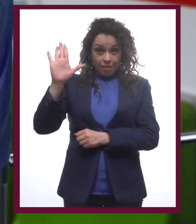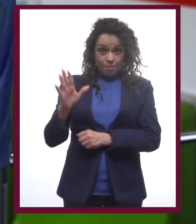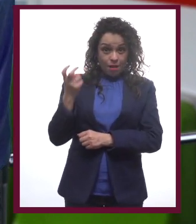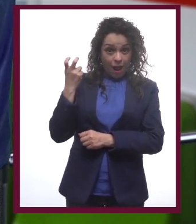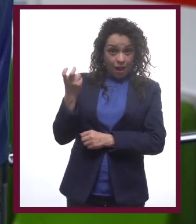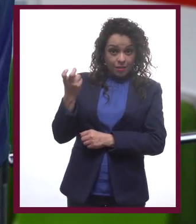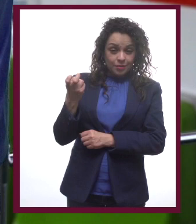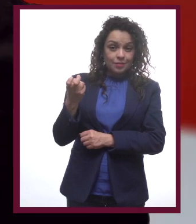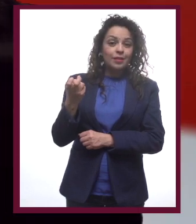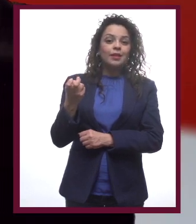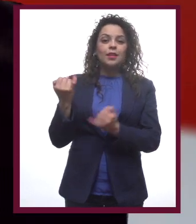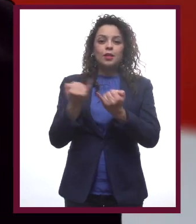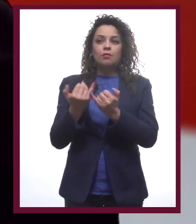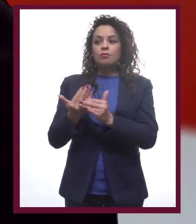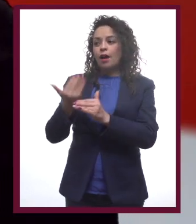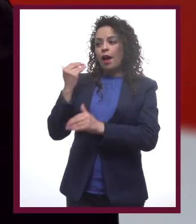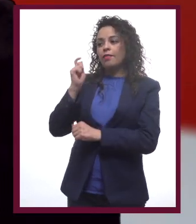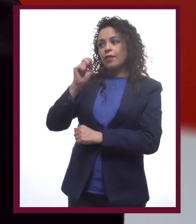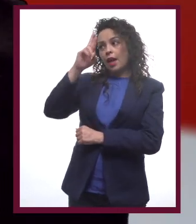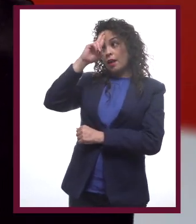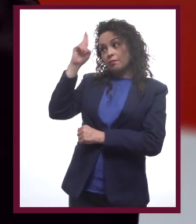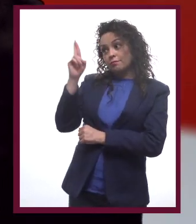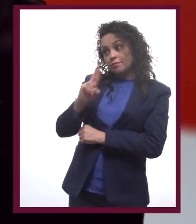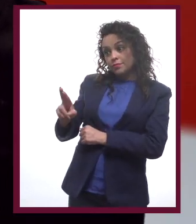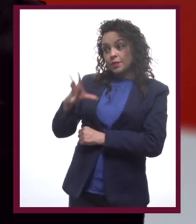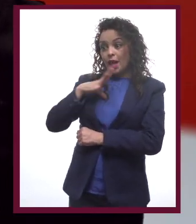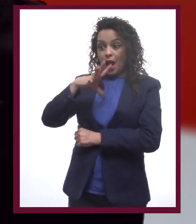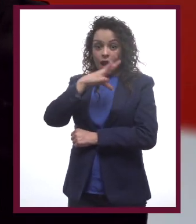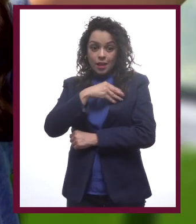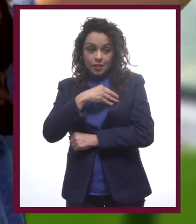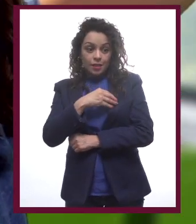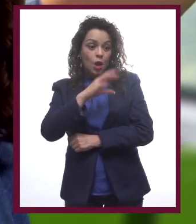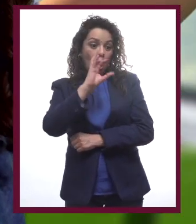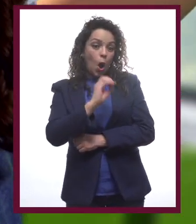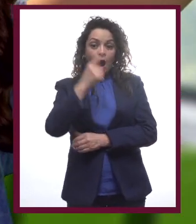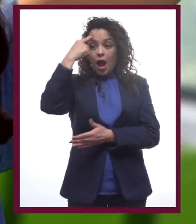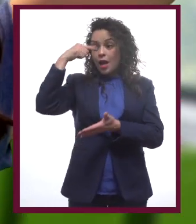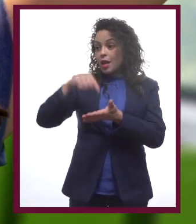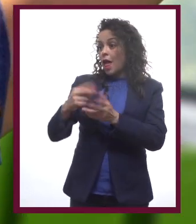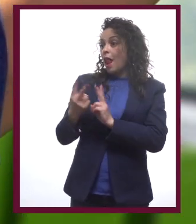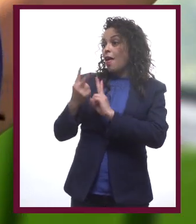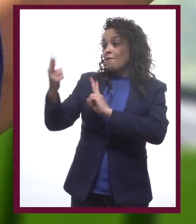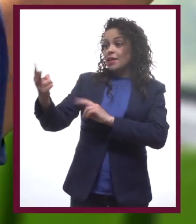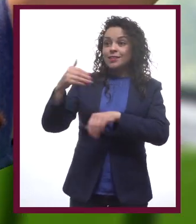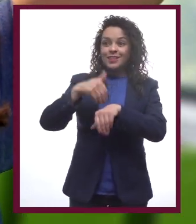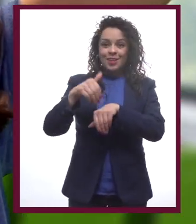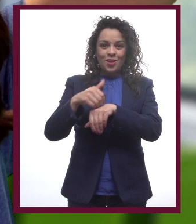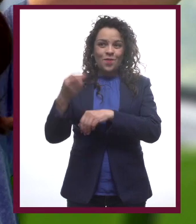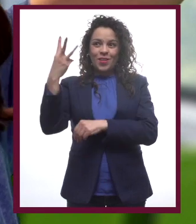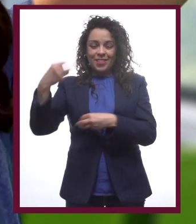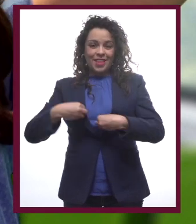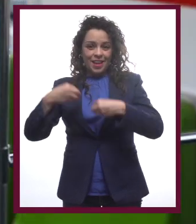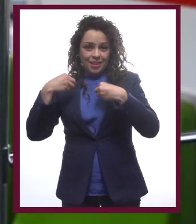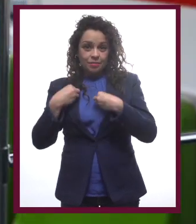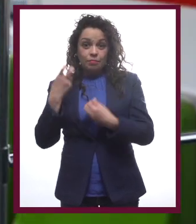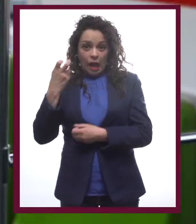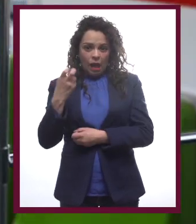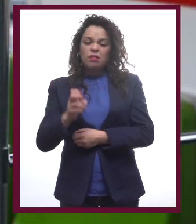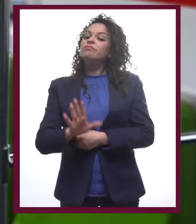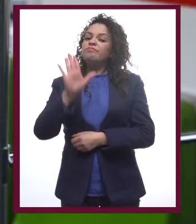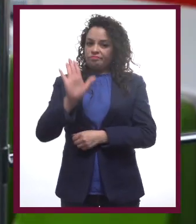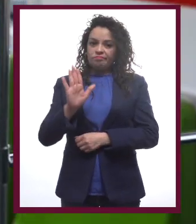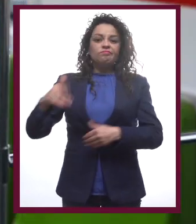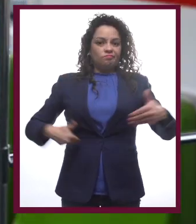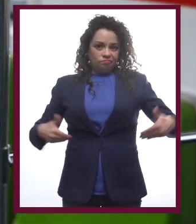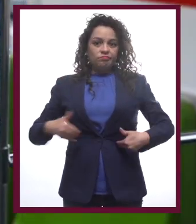que Bruno Mars es hijo de Michael Jackson. O como creerle todo al vecino del 3, tal vez no pase de ser molesto o provocar